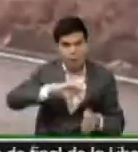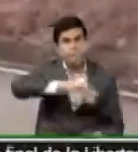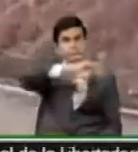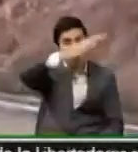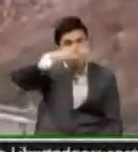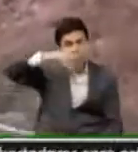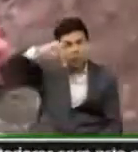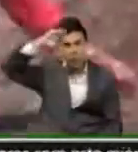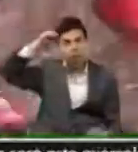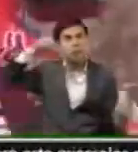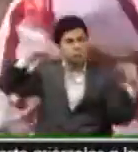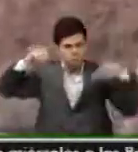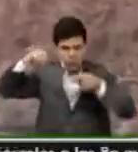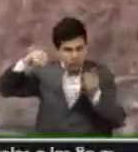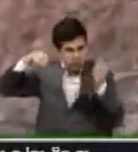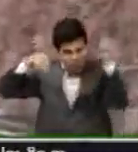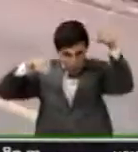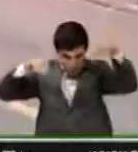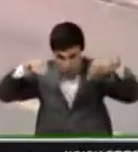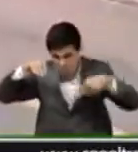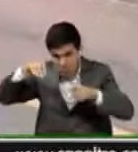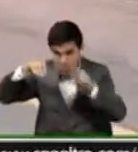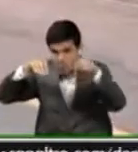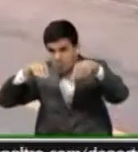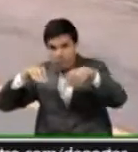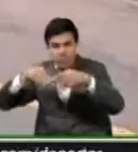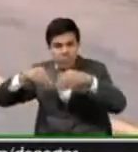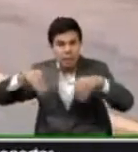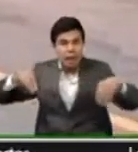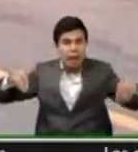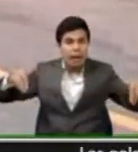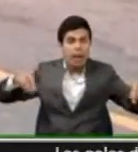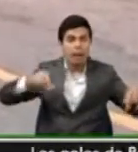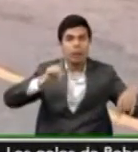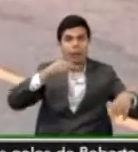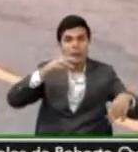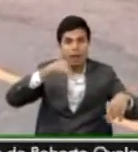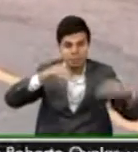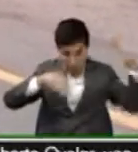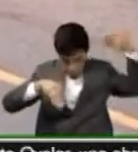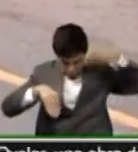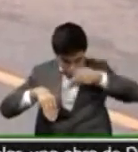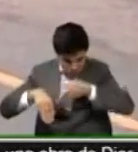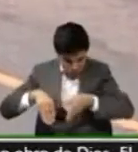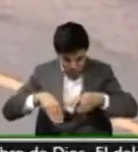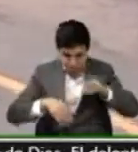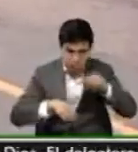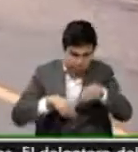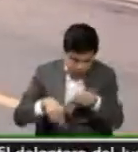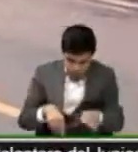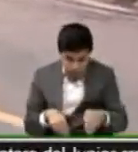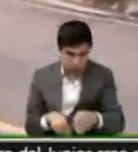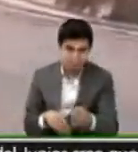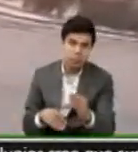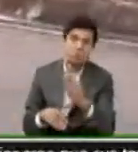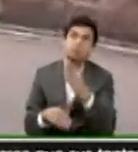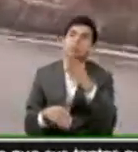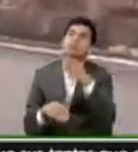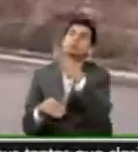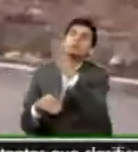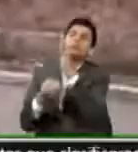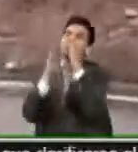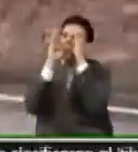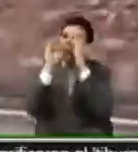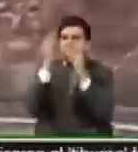tramo como últimos kilómetro y medio era en pura tierra suelta demasiado empinado había que subir muy concentrado para no cometer